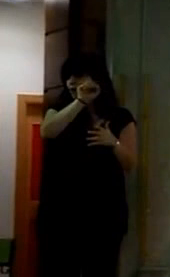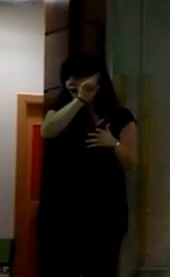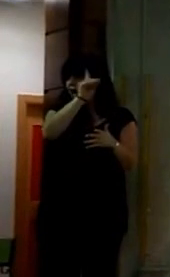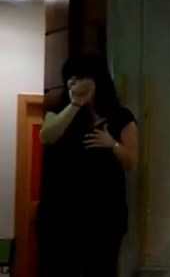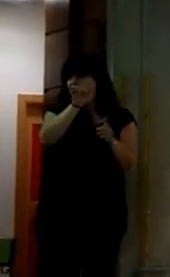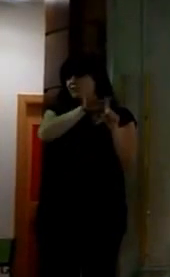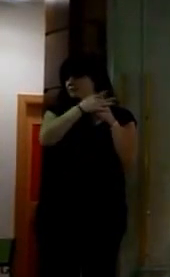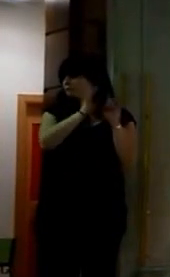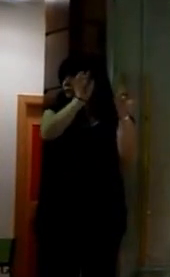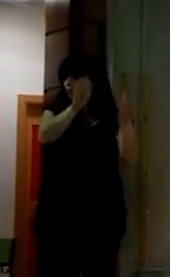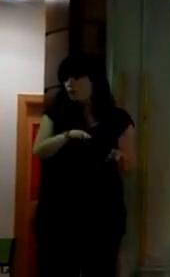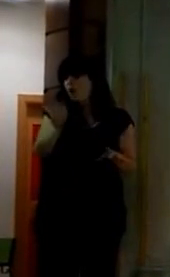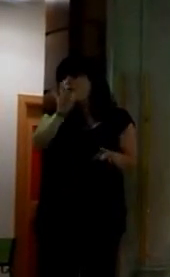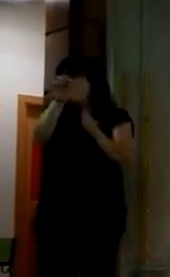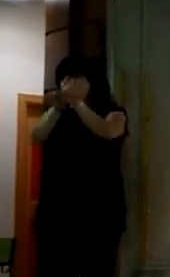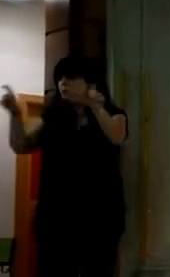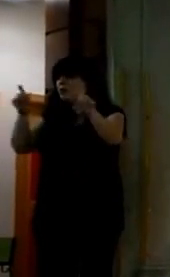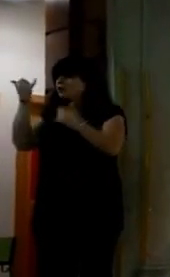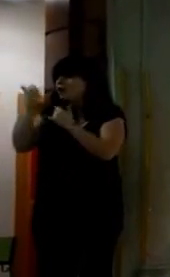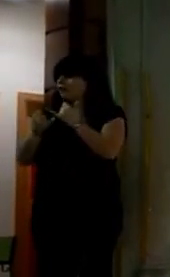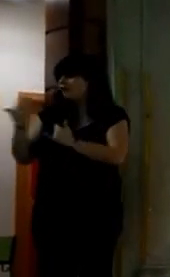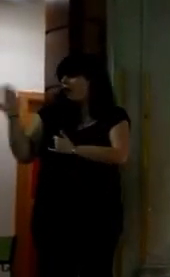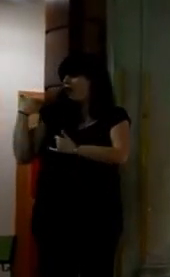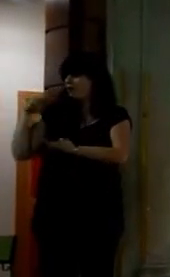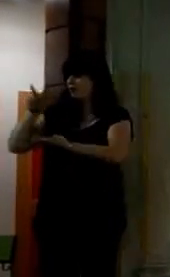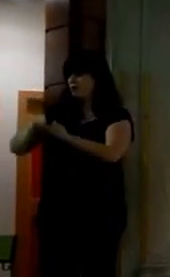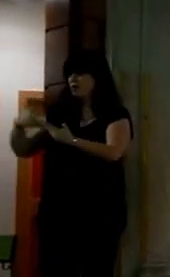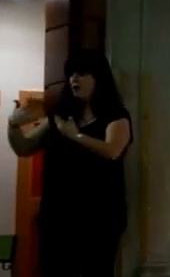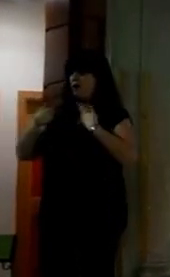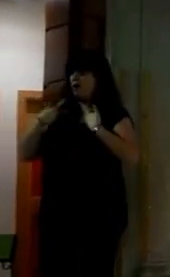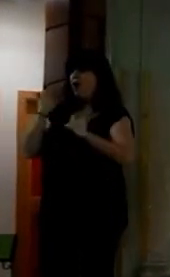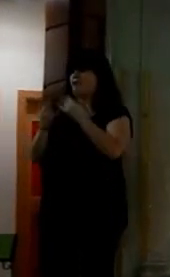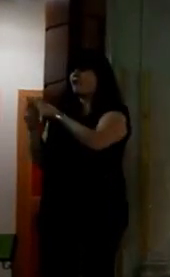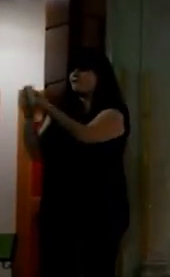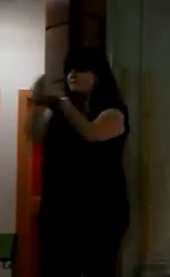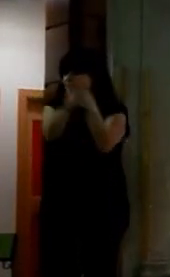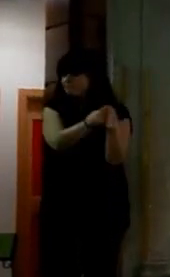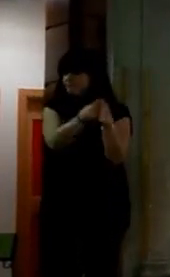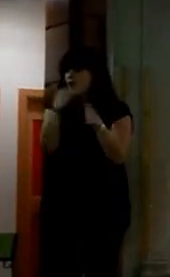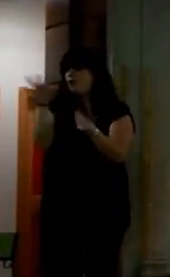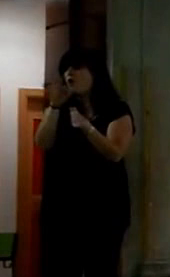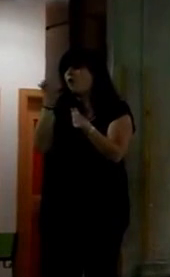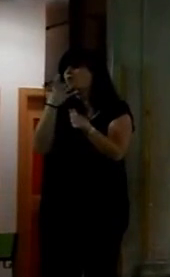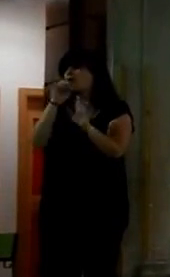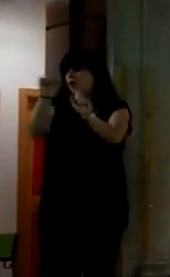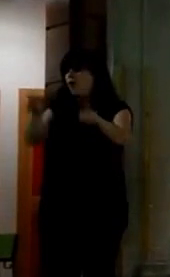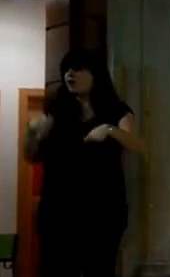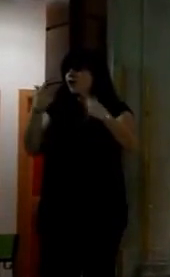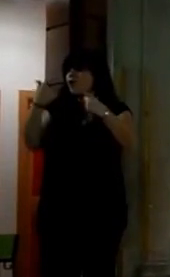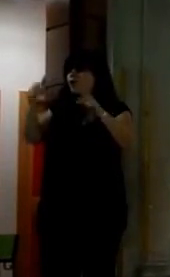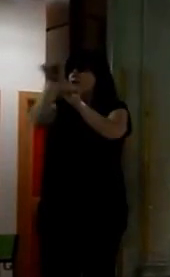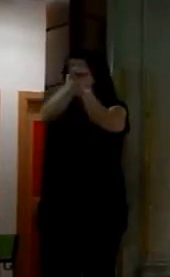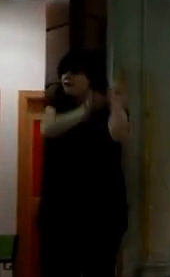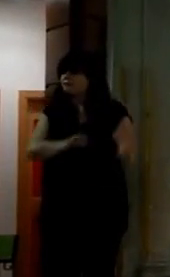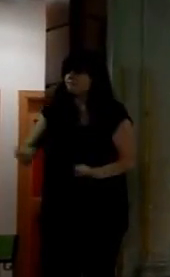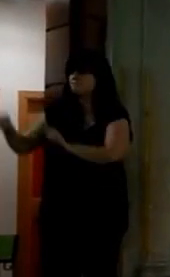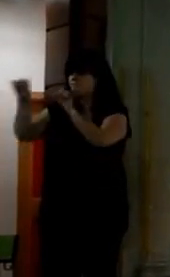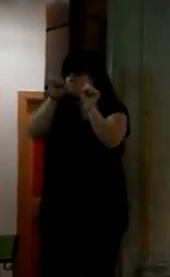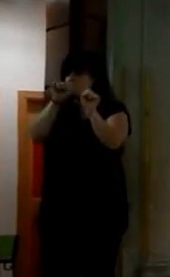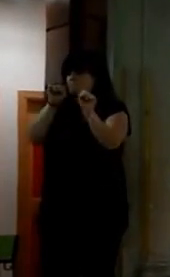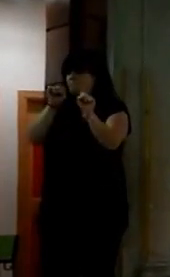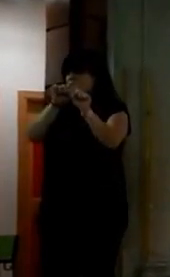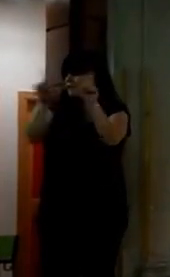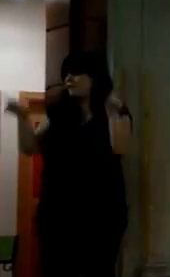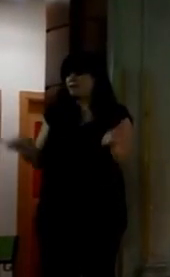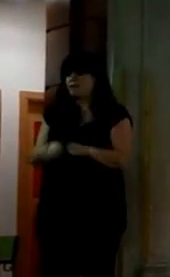compañeros que estiveron a carón das víctimas das hipotecas, a da defensa ecolóxica consecuente, tanto nos